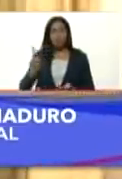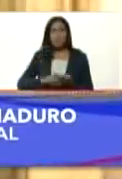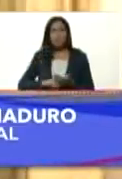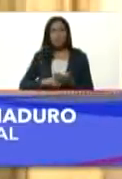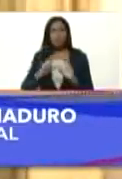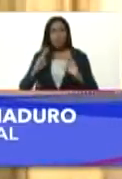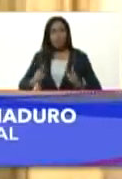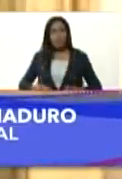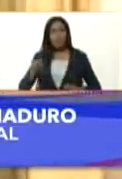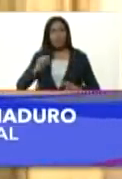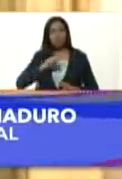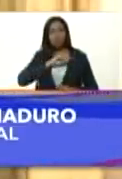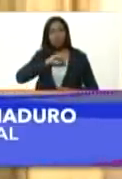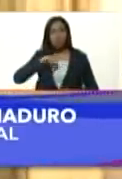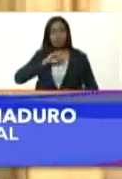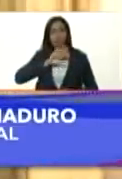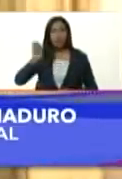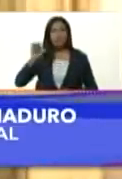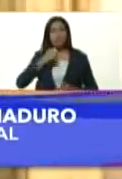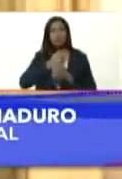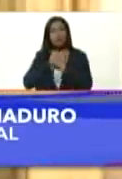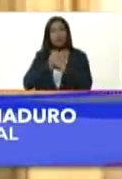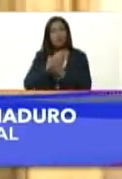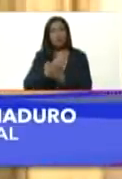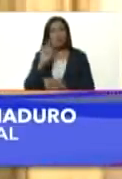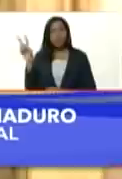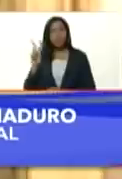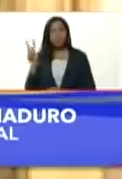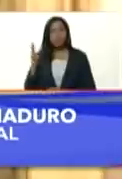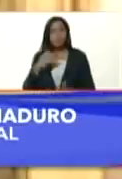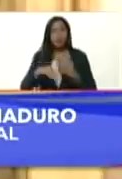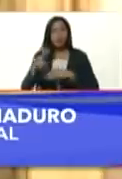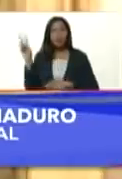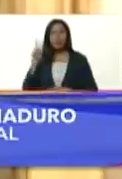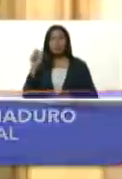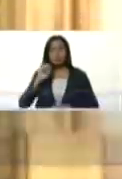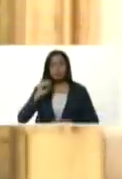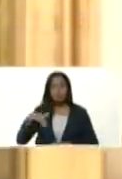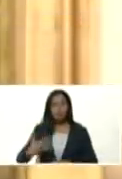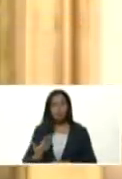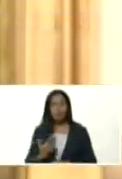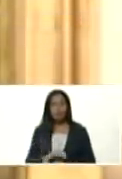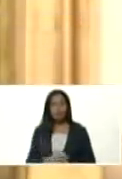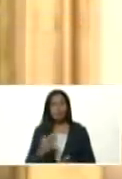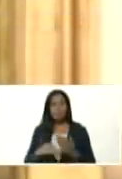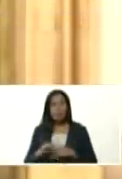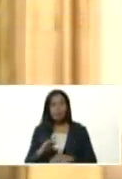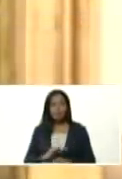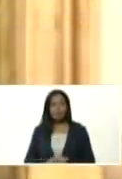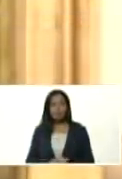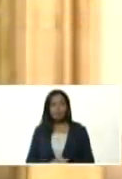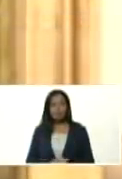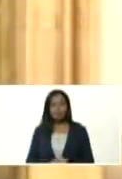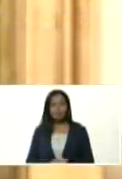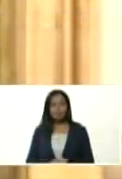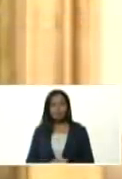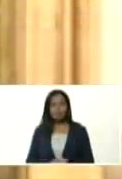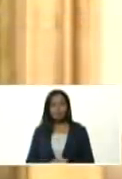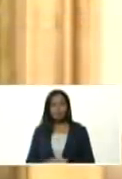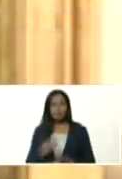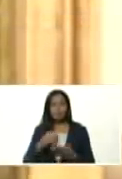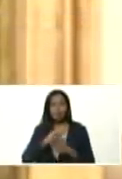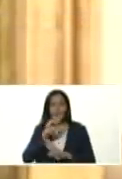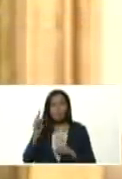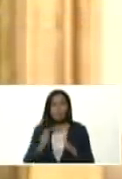humana nuestra patria amada, Venezuela. Vamos, Venezuela, que sí se puede. Vamos a la cuarentena